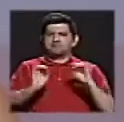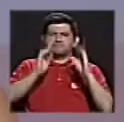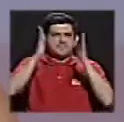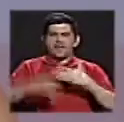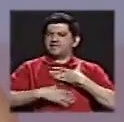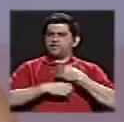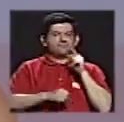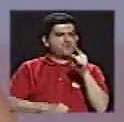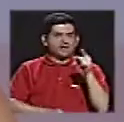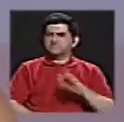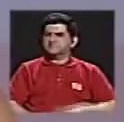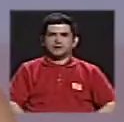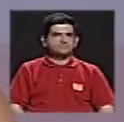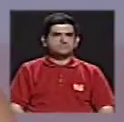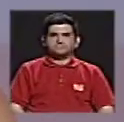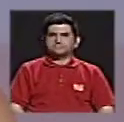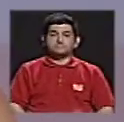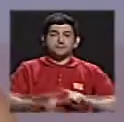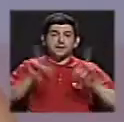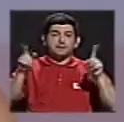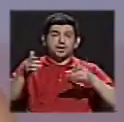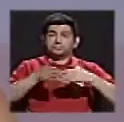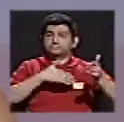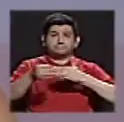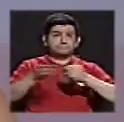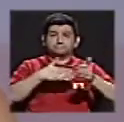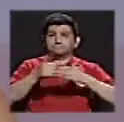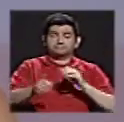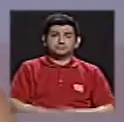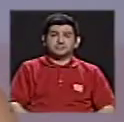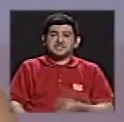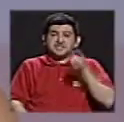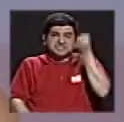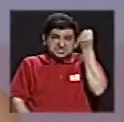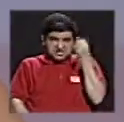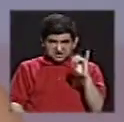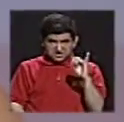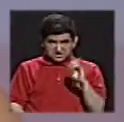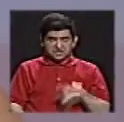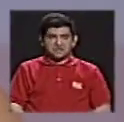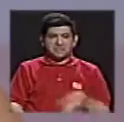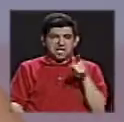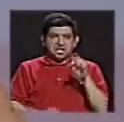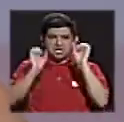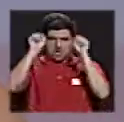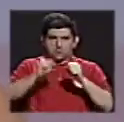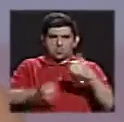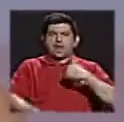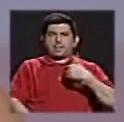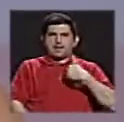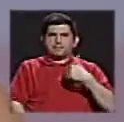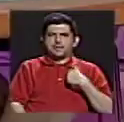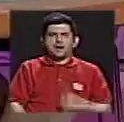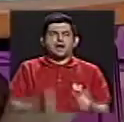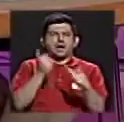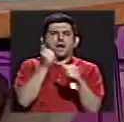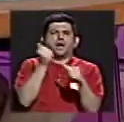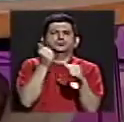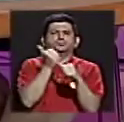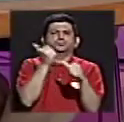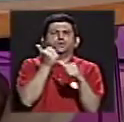en ella. Pero sin embargo, si logra conseguir